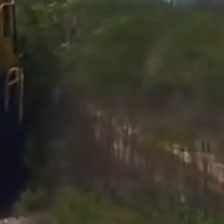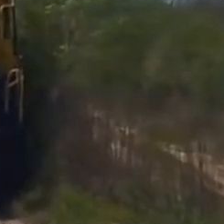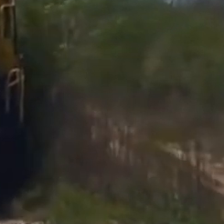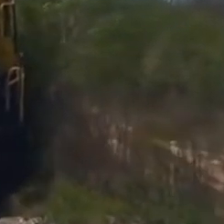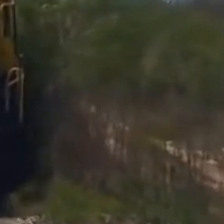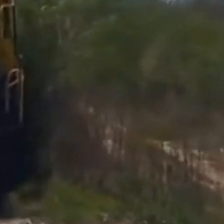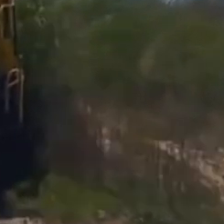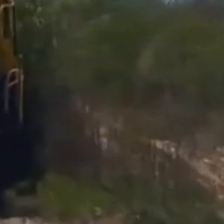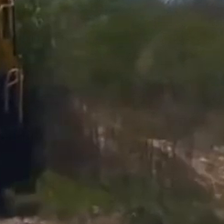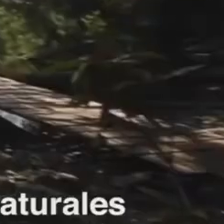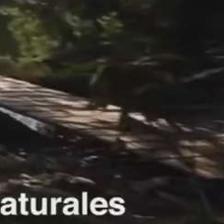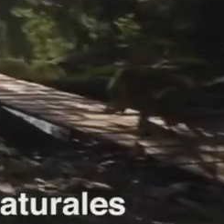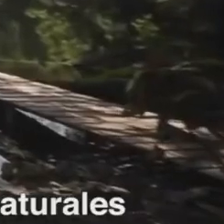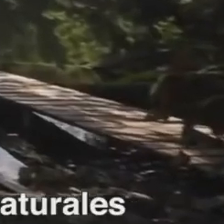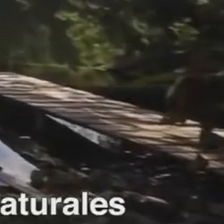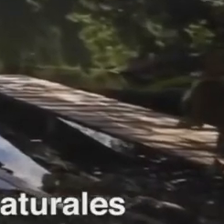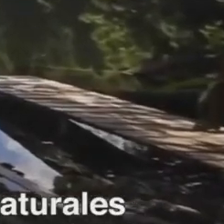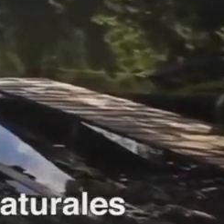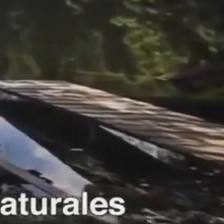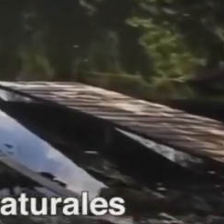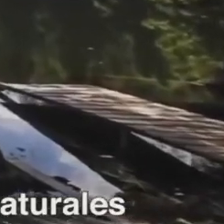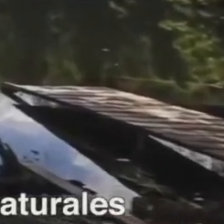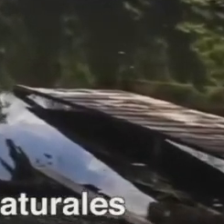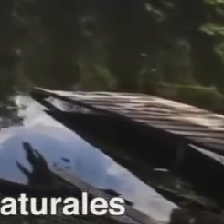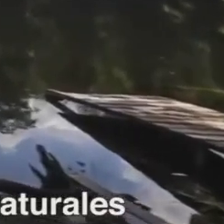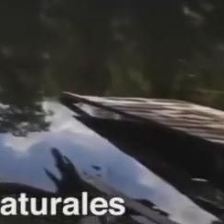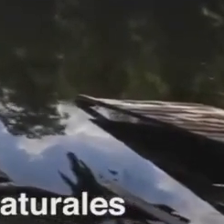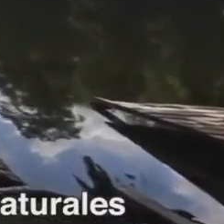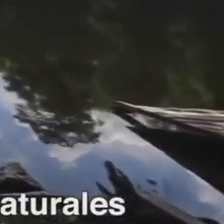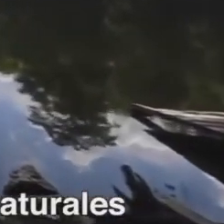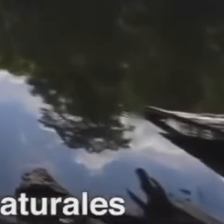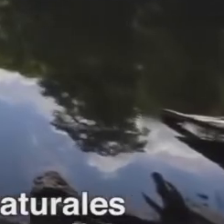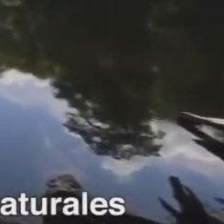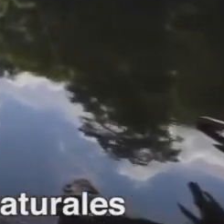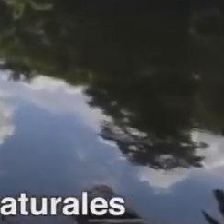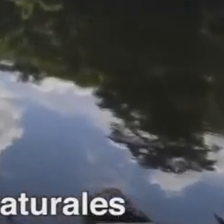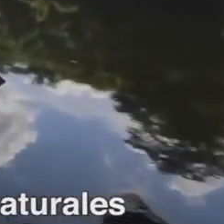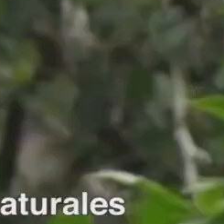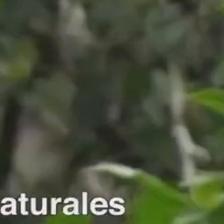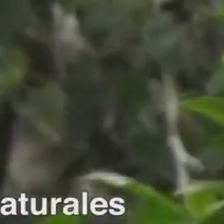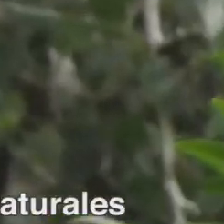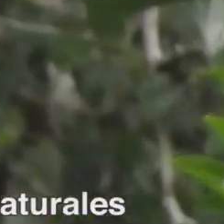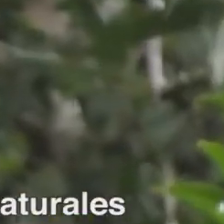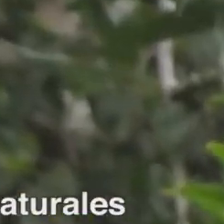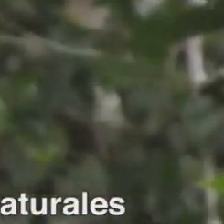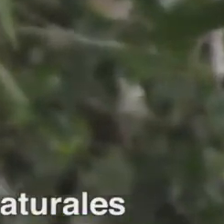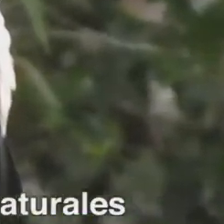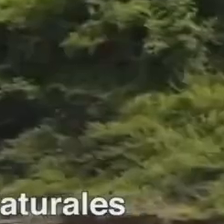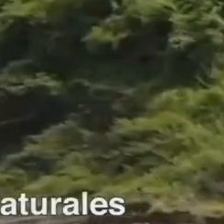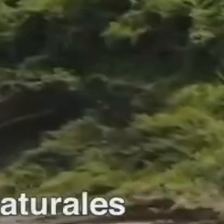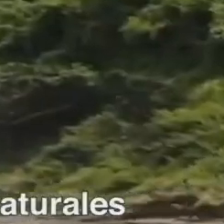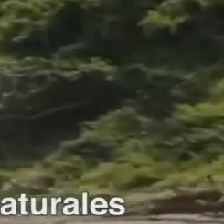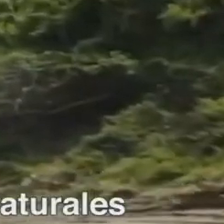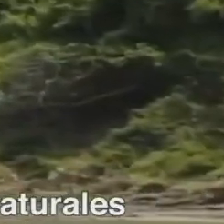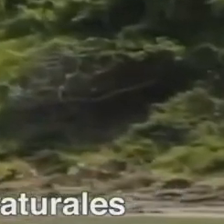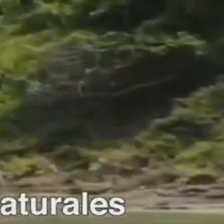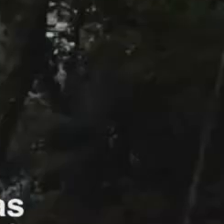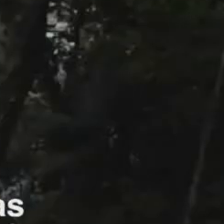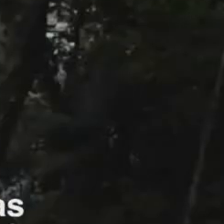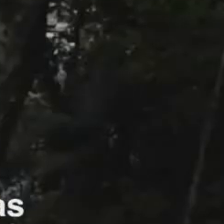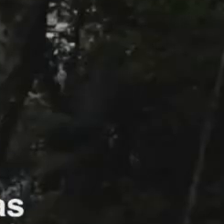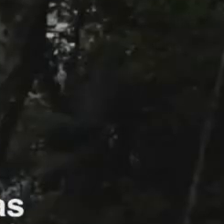tiene entre sus objetivos restaurar la conectividad biológica de áreas naturales para cuidar a los animales y la